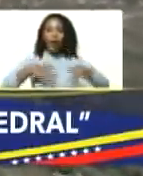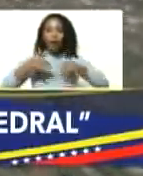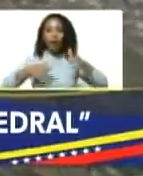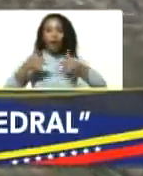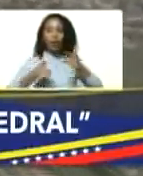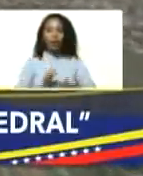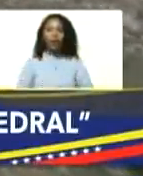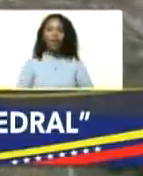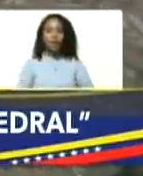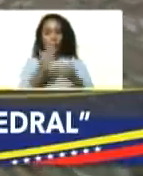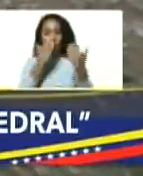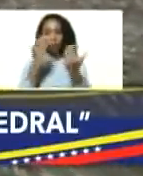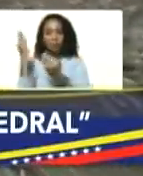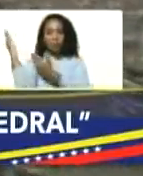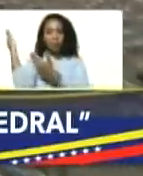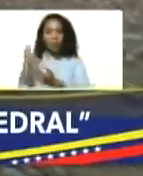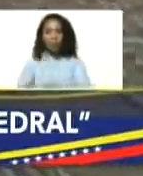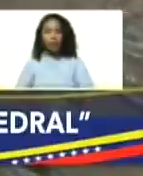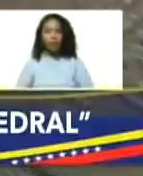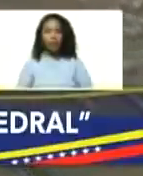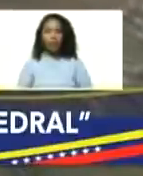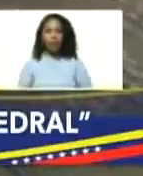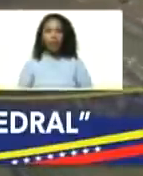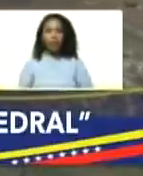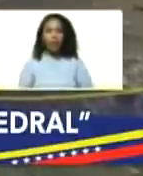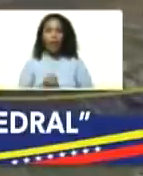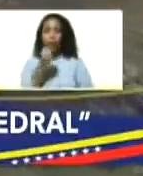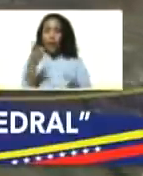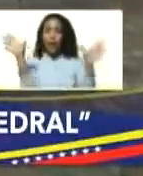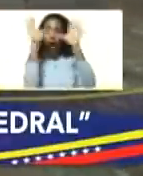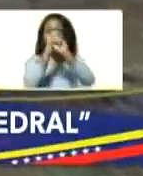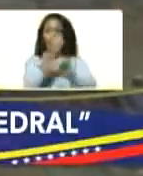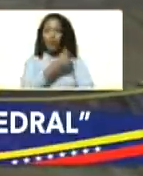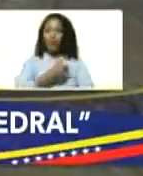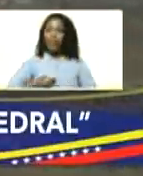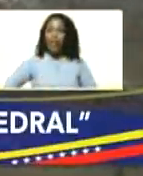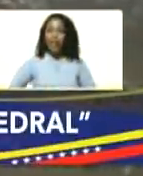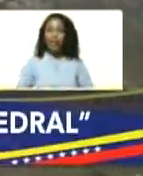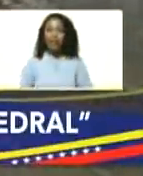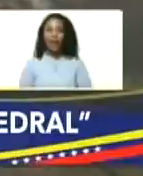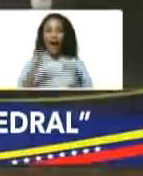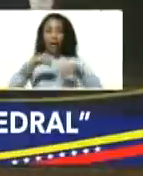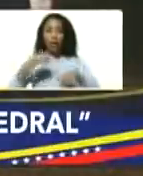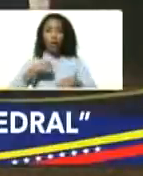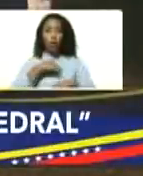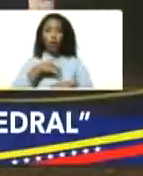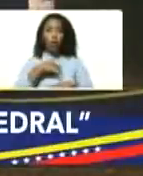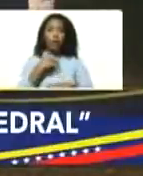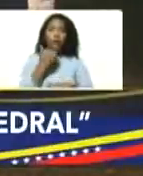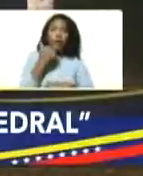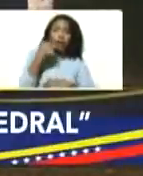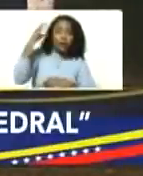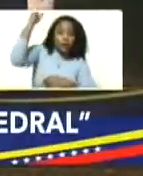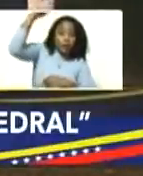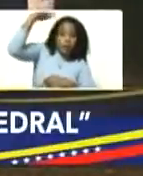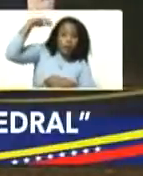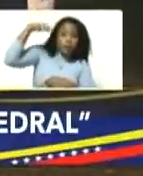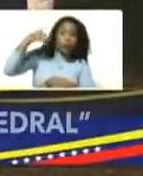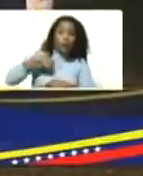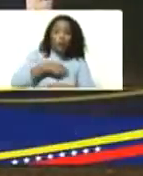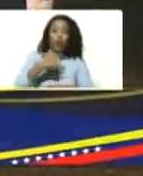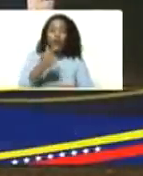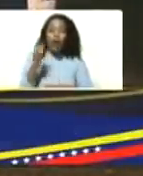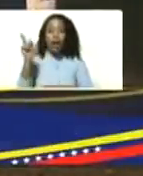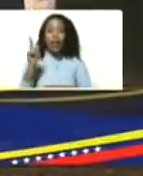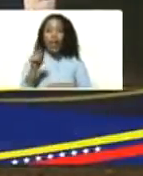el cedral adelante wilmer una noche presente bueno por acá con amenaza de agua como decimos nosotros los vegueros